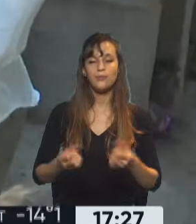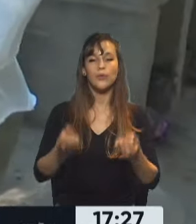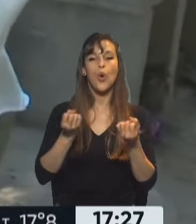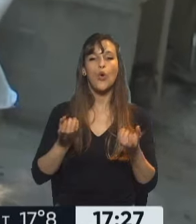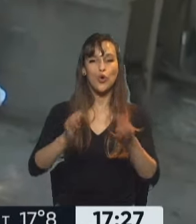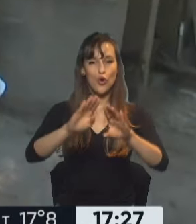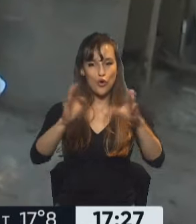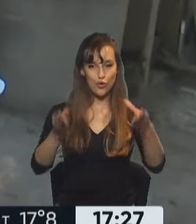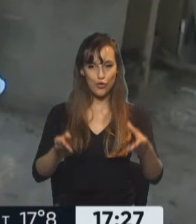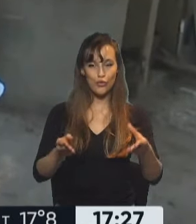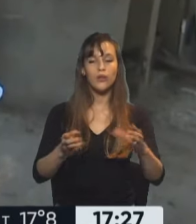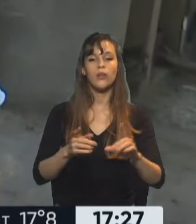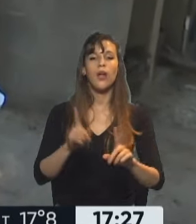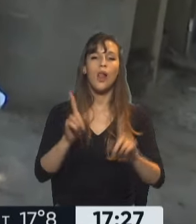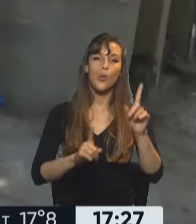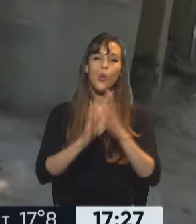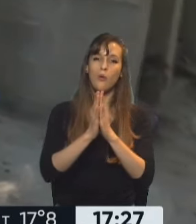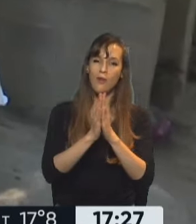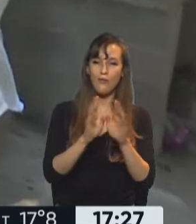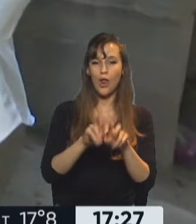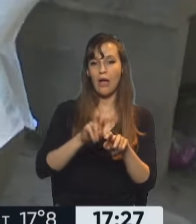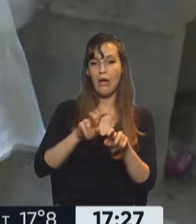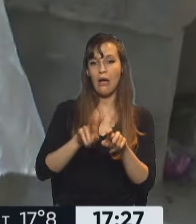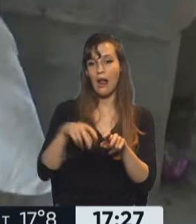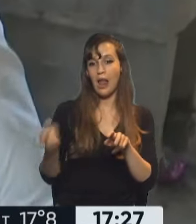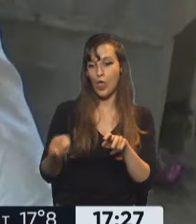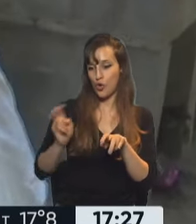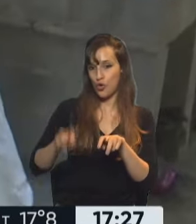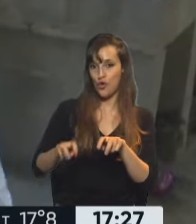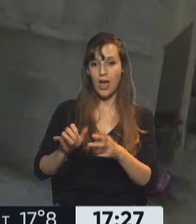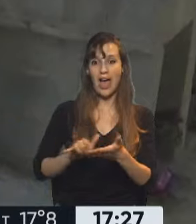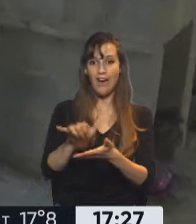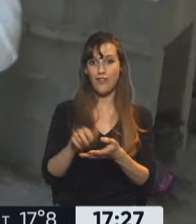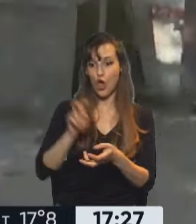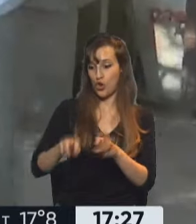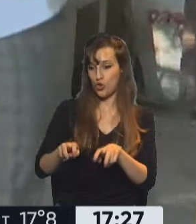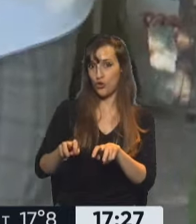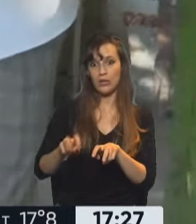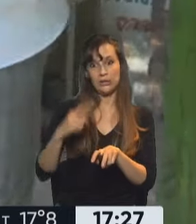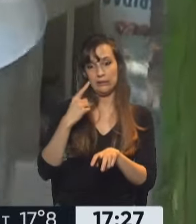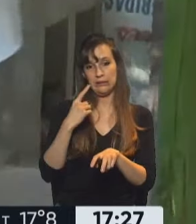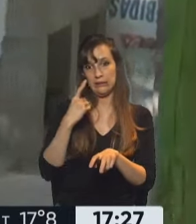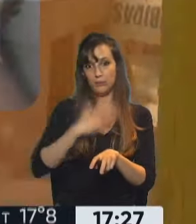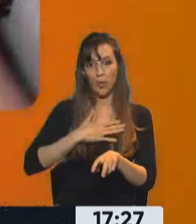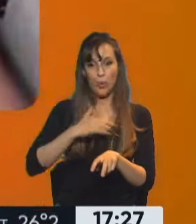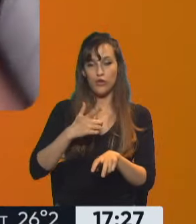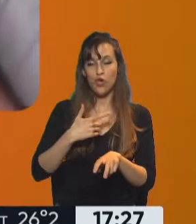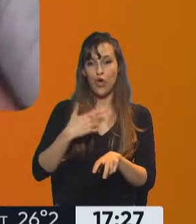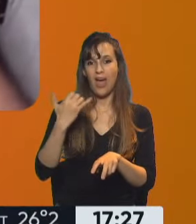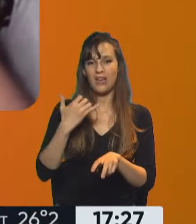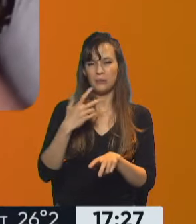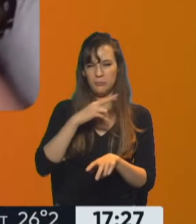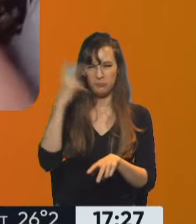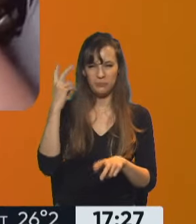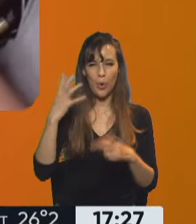en el 3B, en el avión, le pido que me tenga paciencia porque tengo un olor a humo impresionante también, ¿no? Porque de acá me voy para el aeropuerto. Mira vos,